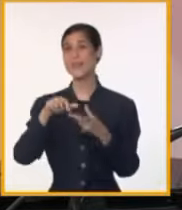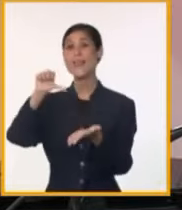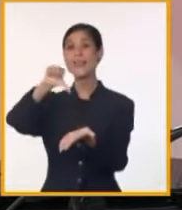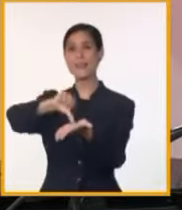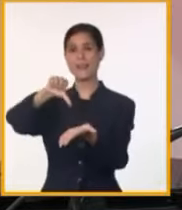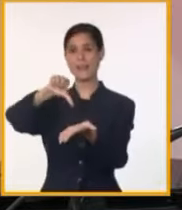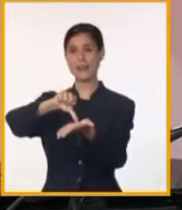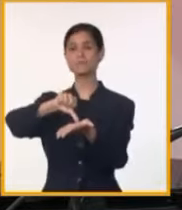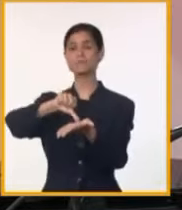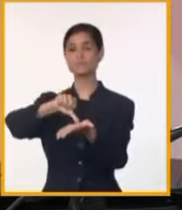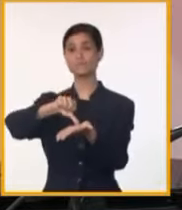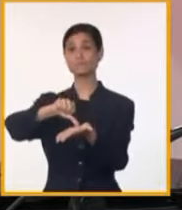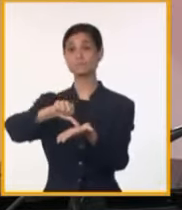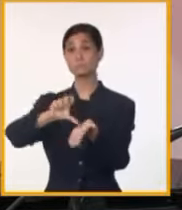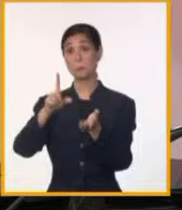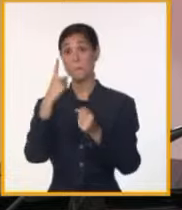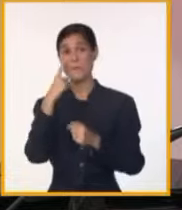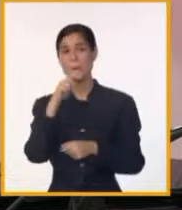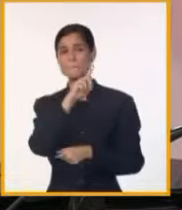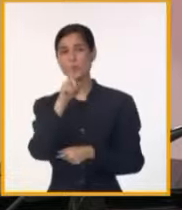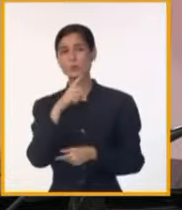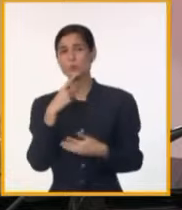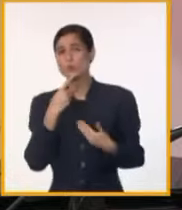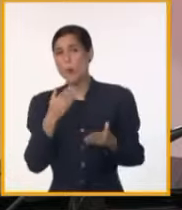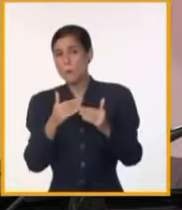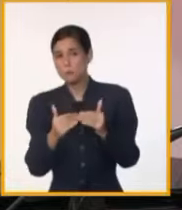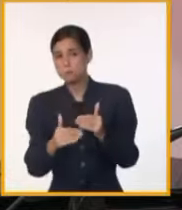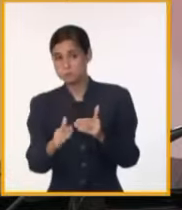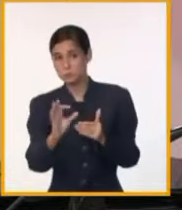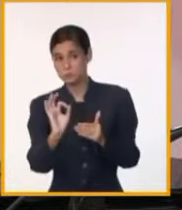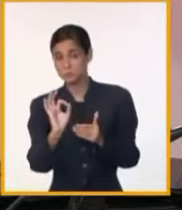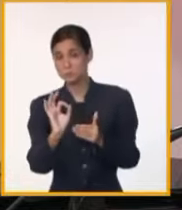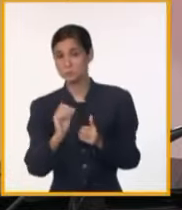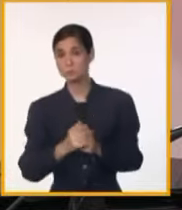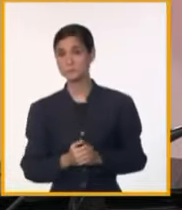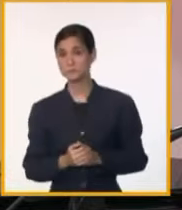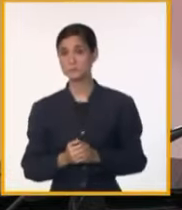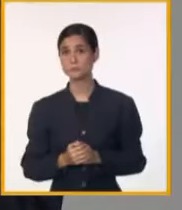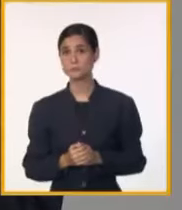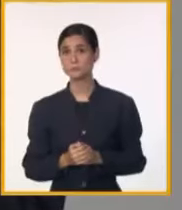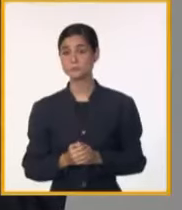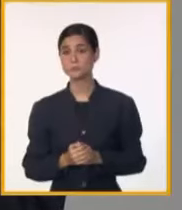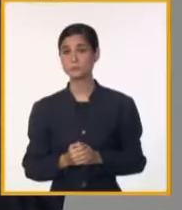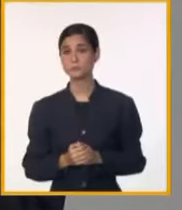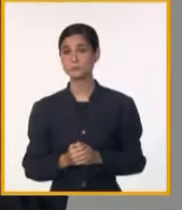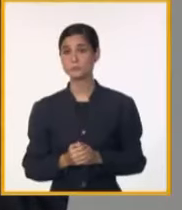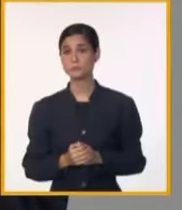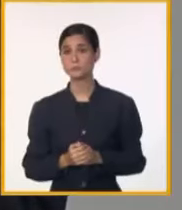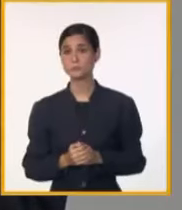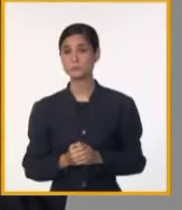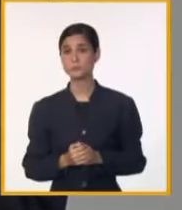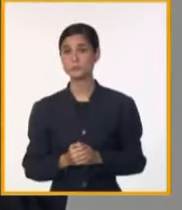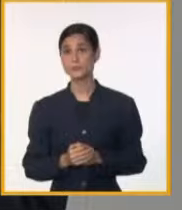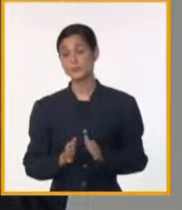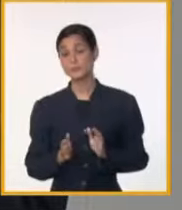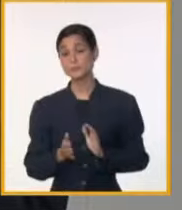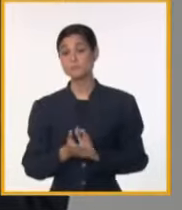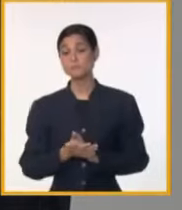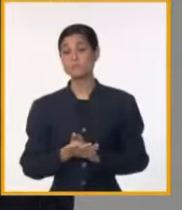todo este esta extensión de conflicto es Es verdad que Israel